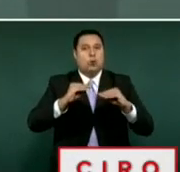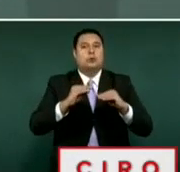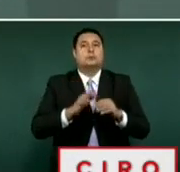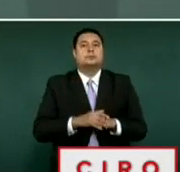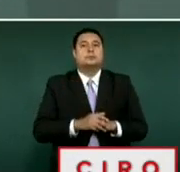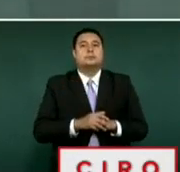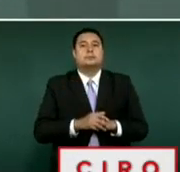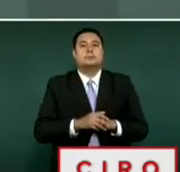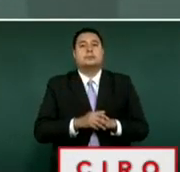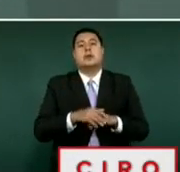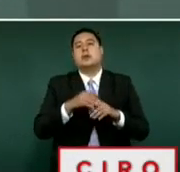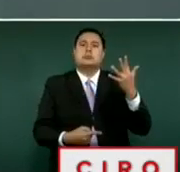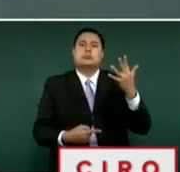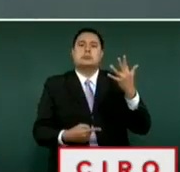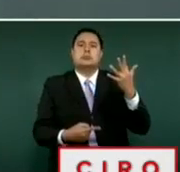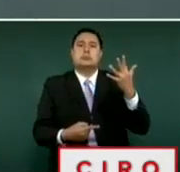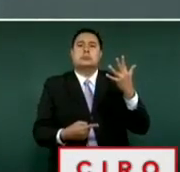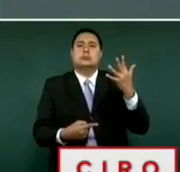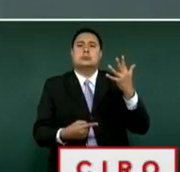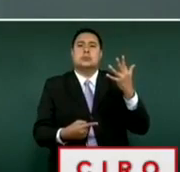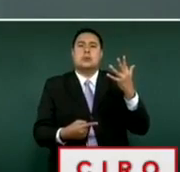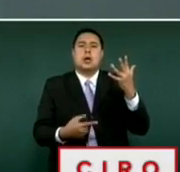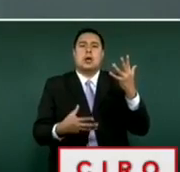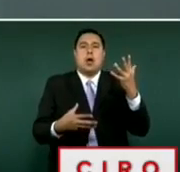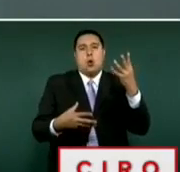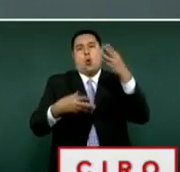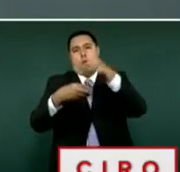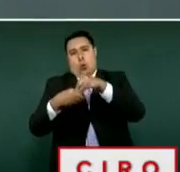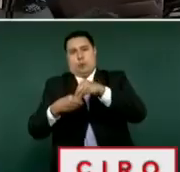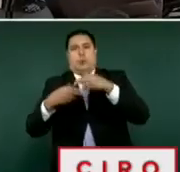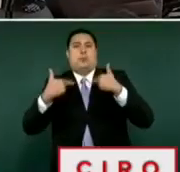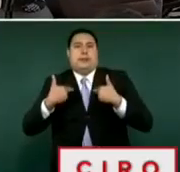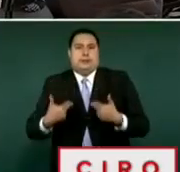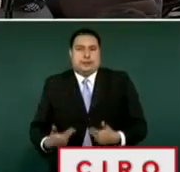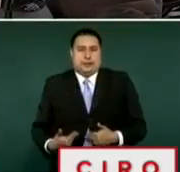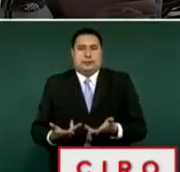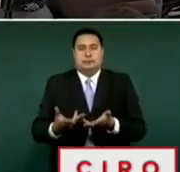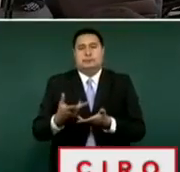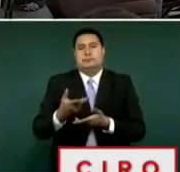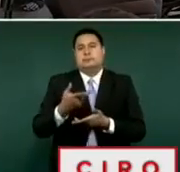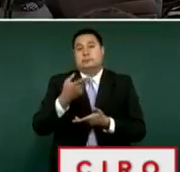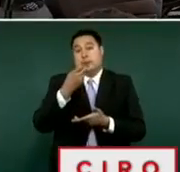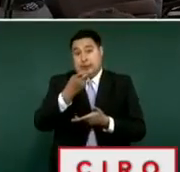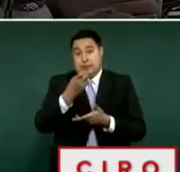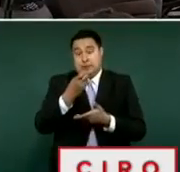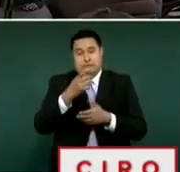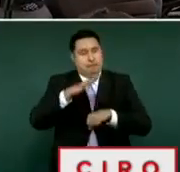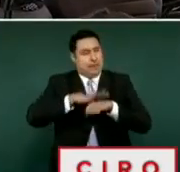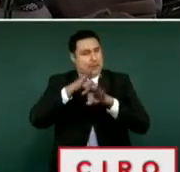como el feminismo, pero consideramos que lo principal